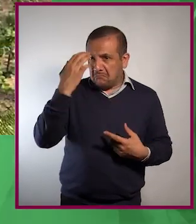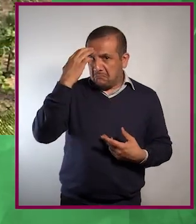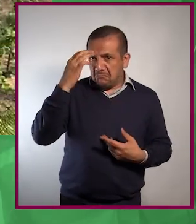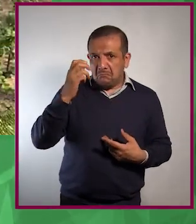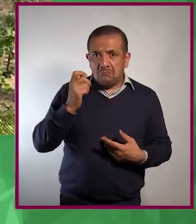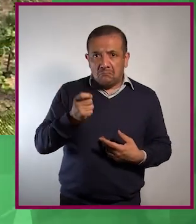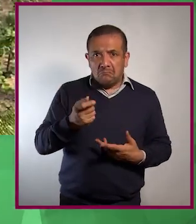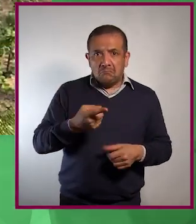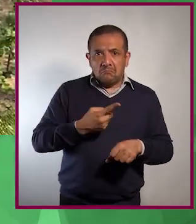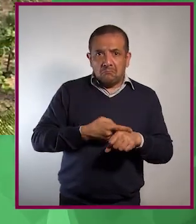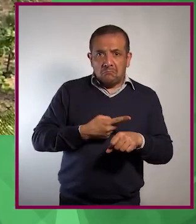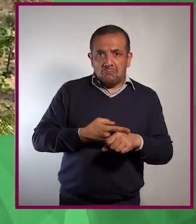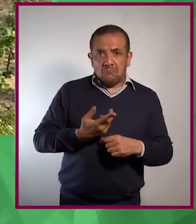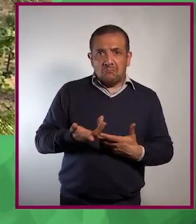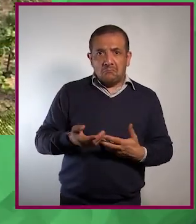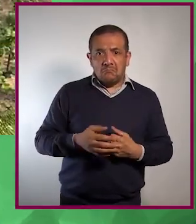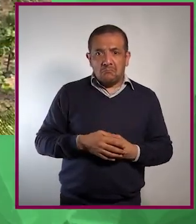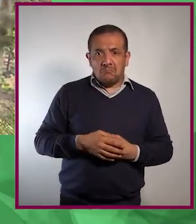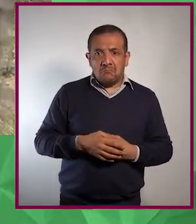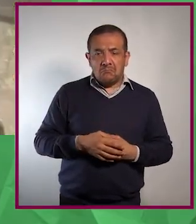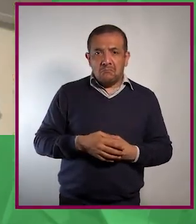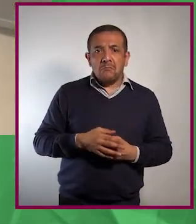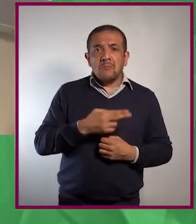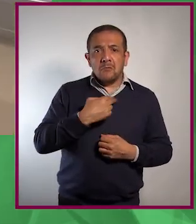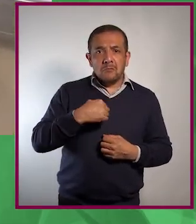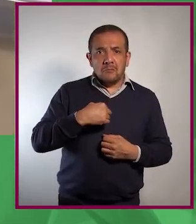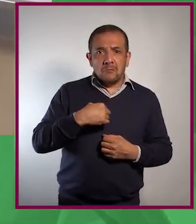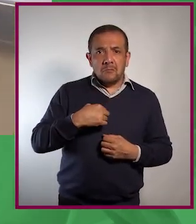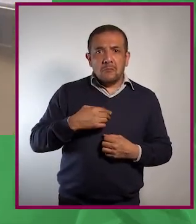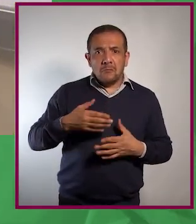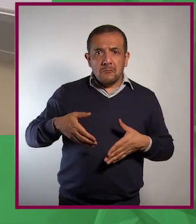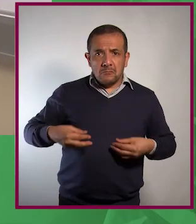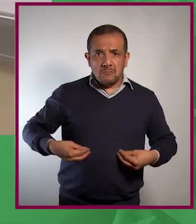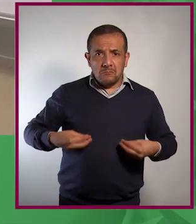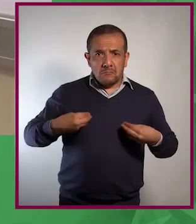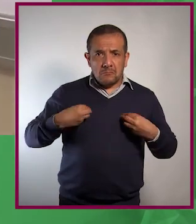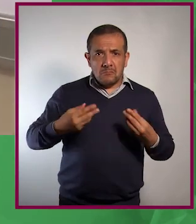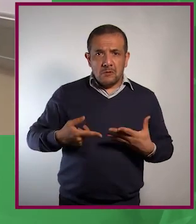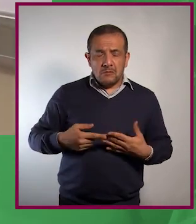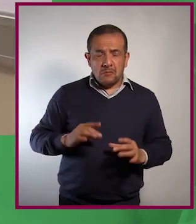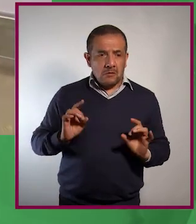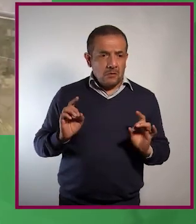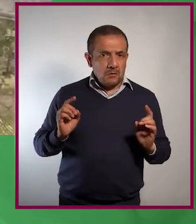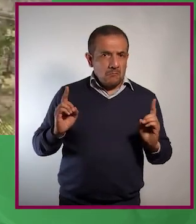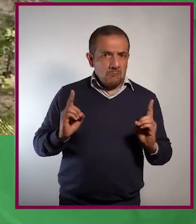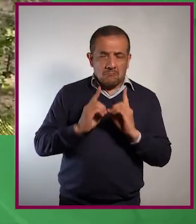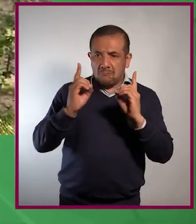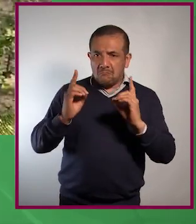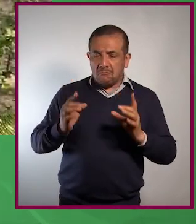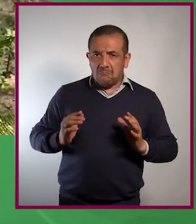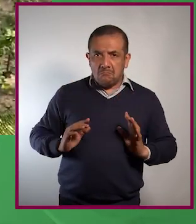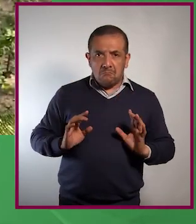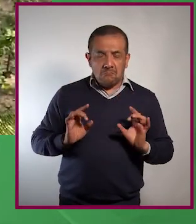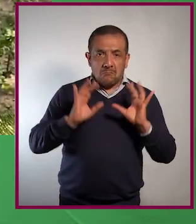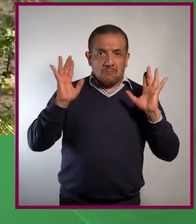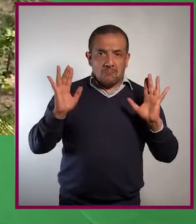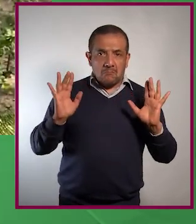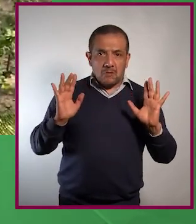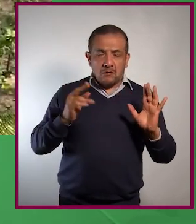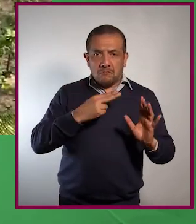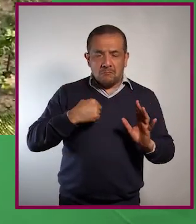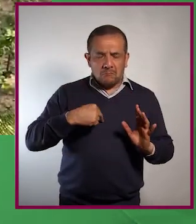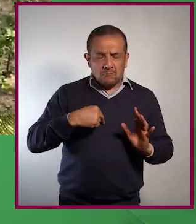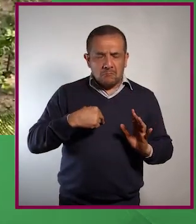de nosotros. Se encuentra uno en el camino con muchas cosas que uno trata